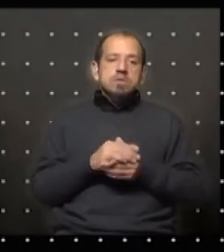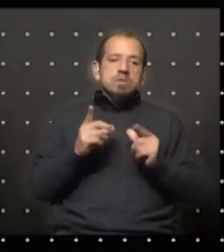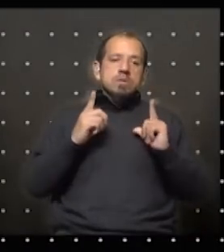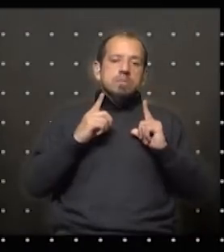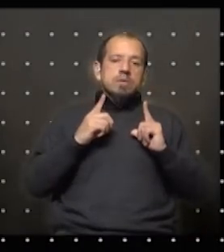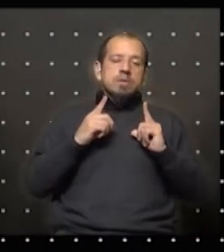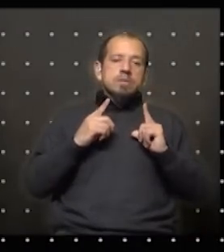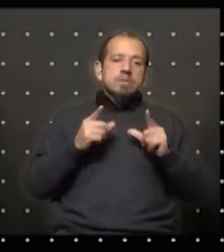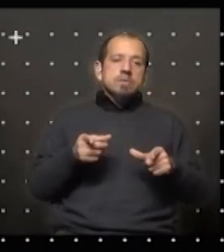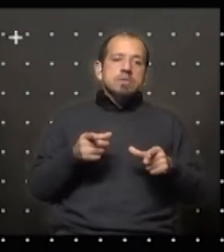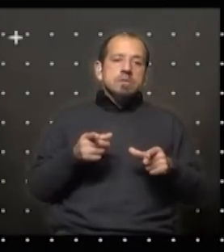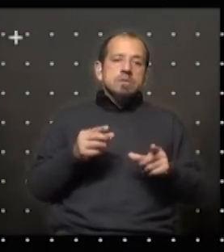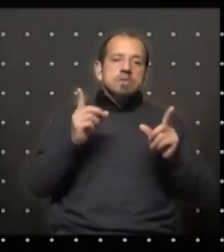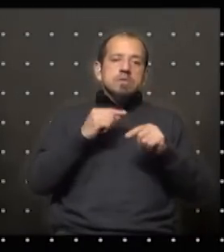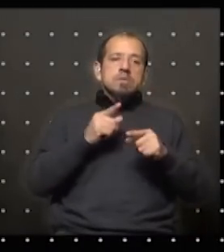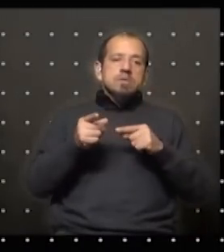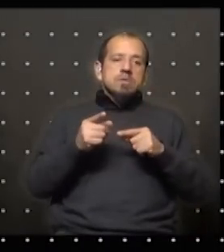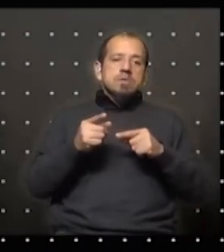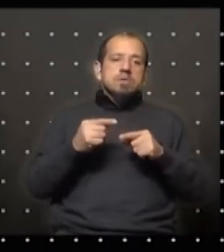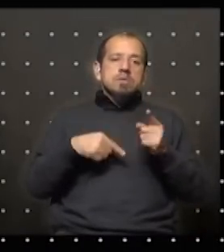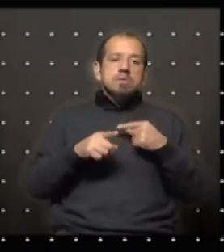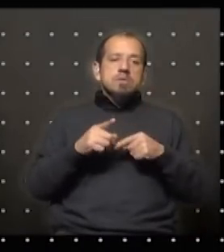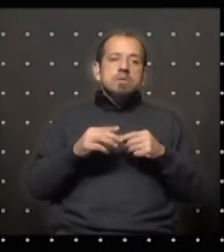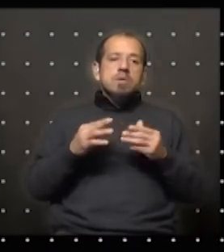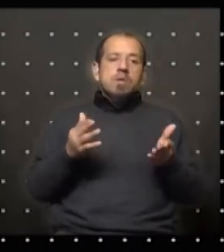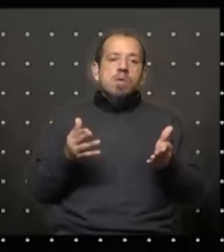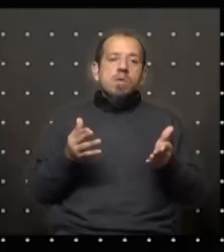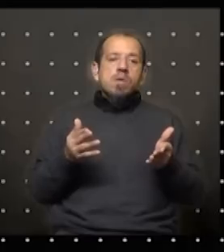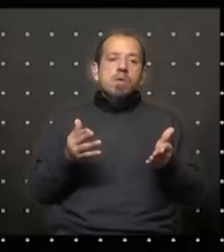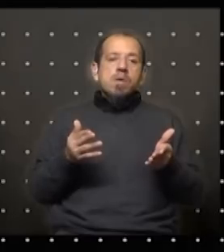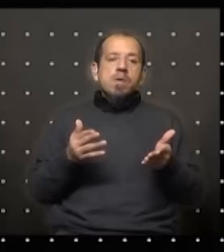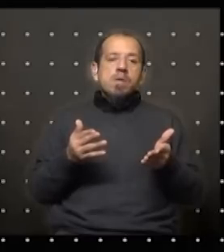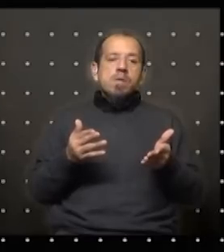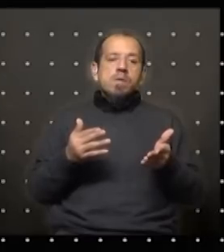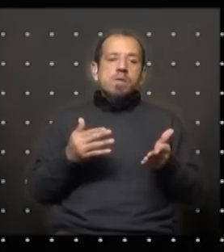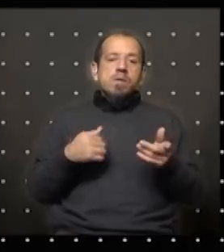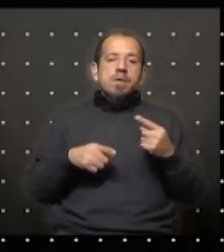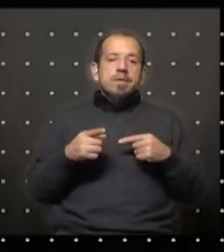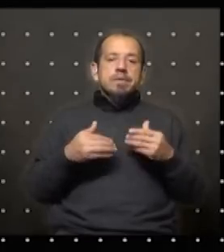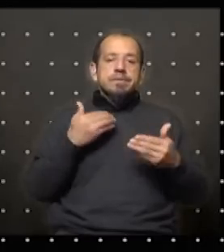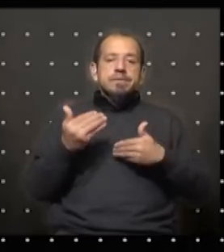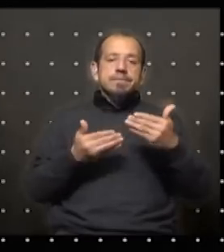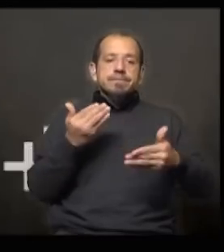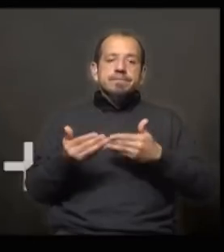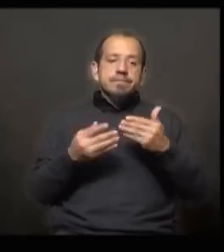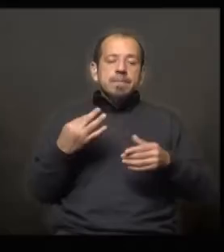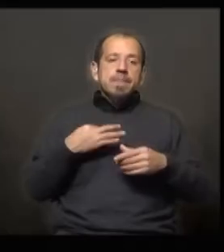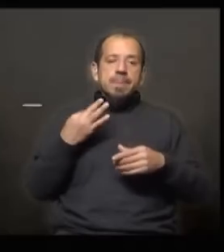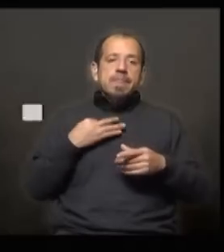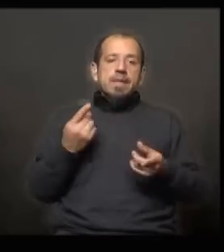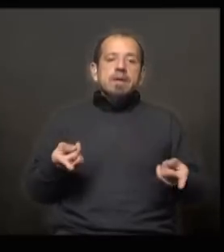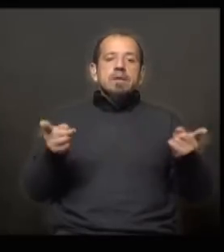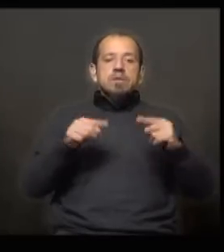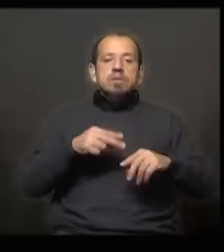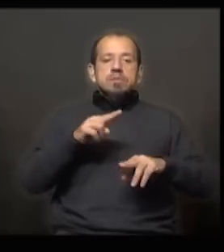Denis a ver cómo culmina este episodio y si es que esto de acuerdo a como se ha venido dando en los últimos años vuelve